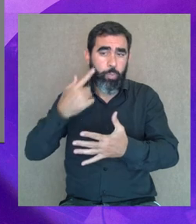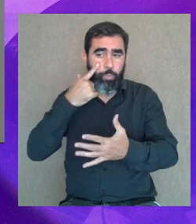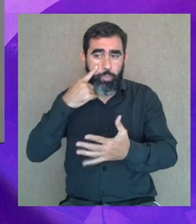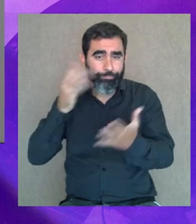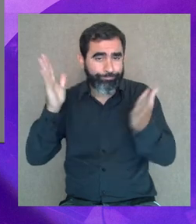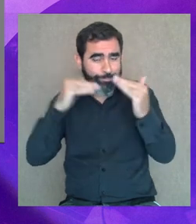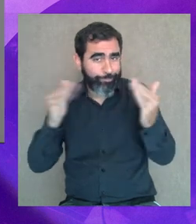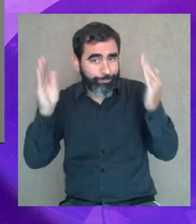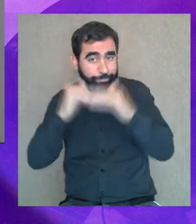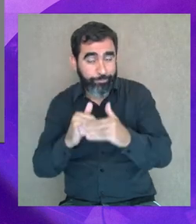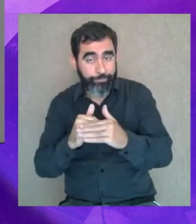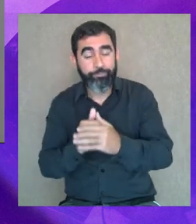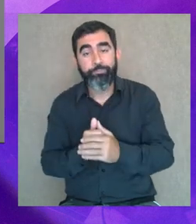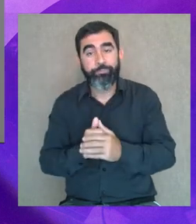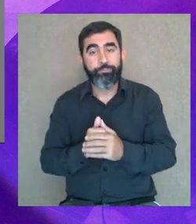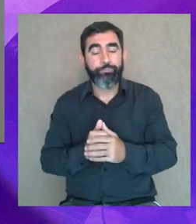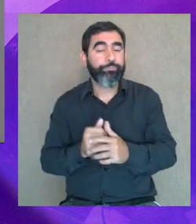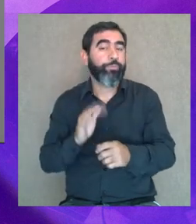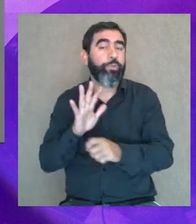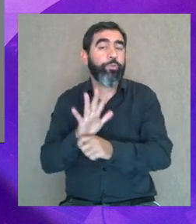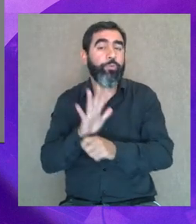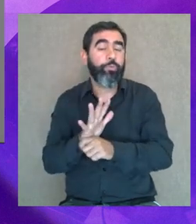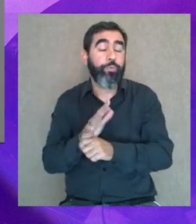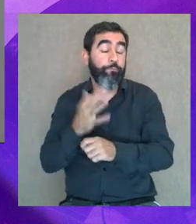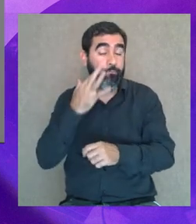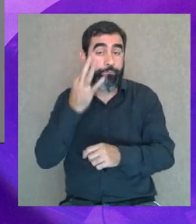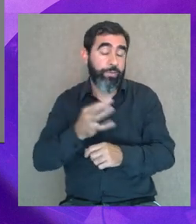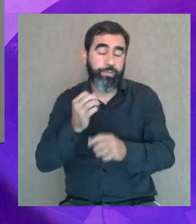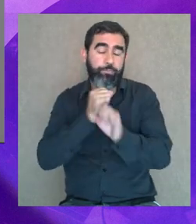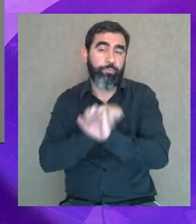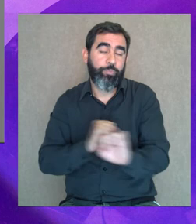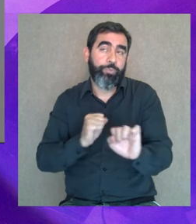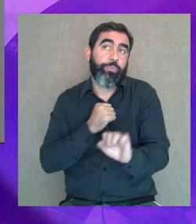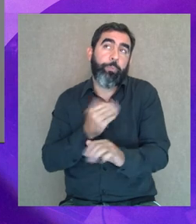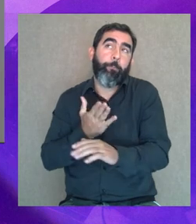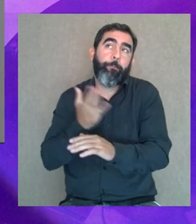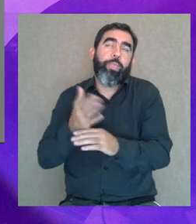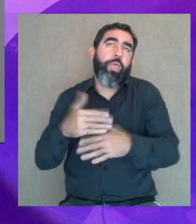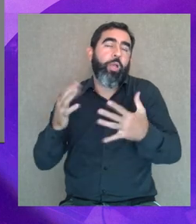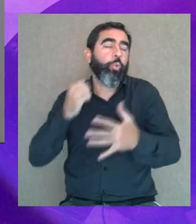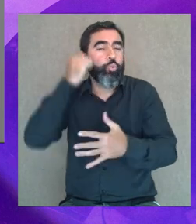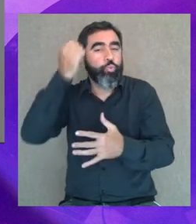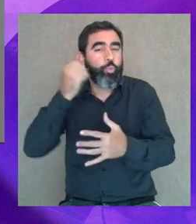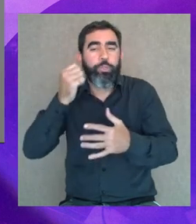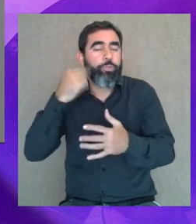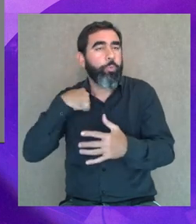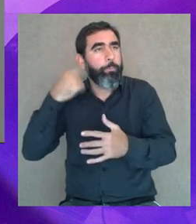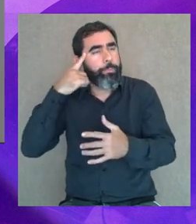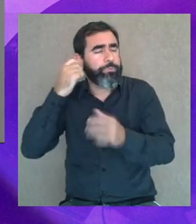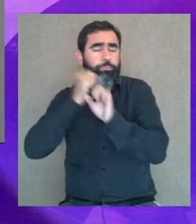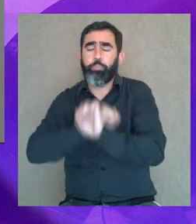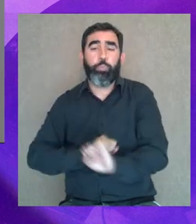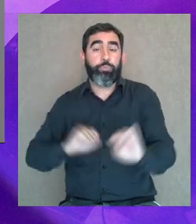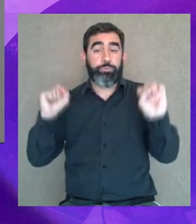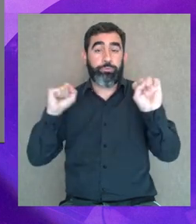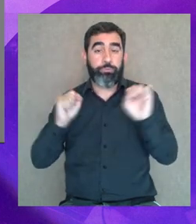pudiera cumplir que era como como bueno era como pedir algo o soñar algo que pensamos